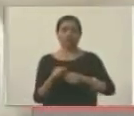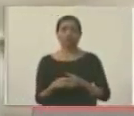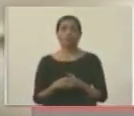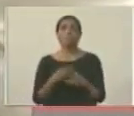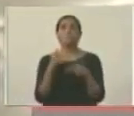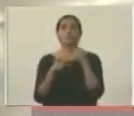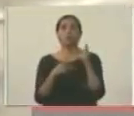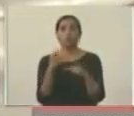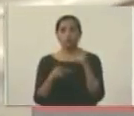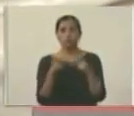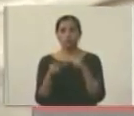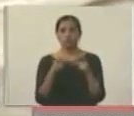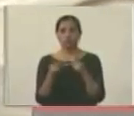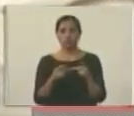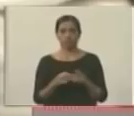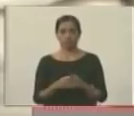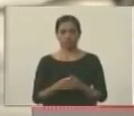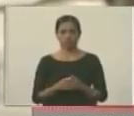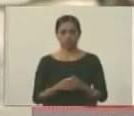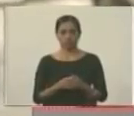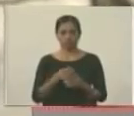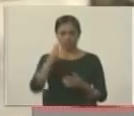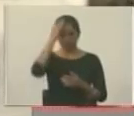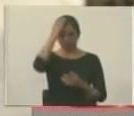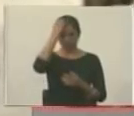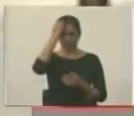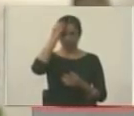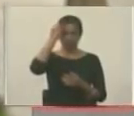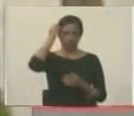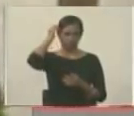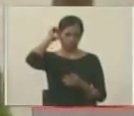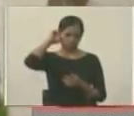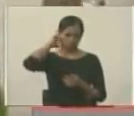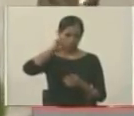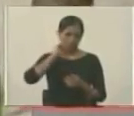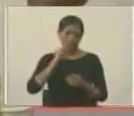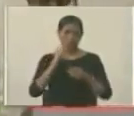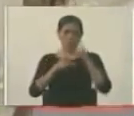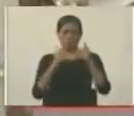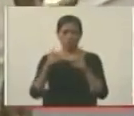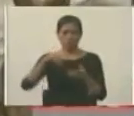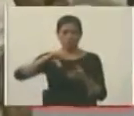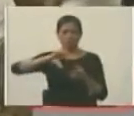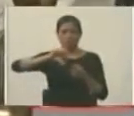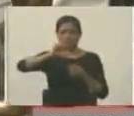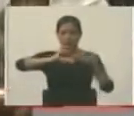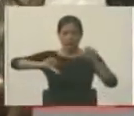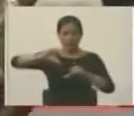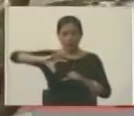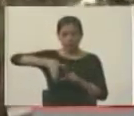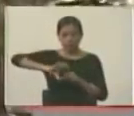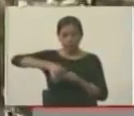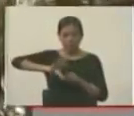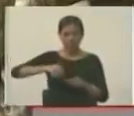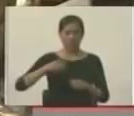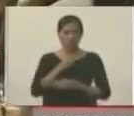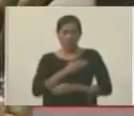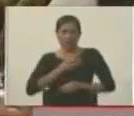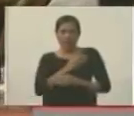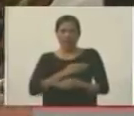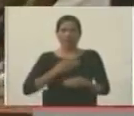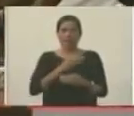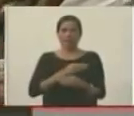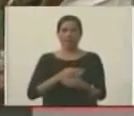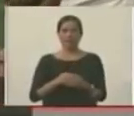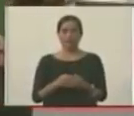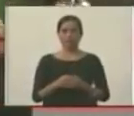producen colectivos, yo la otra vez, que producían jabón para lavar, jabón para bañarse. Son colectivos que en cada barrio, los